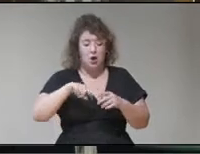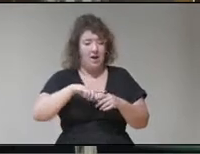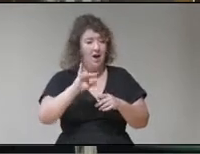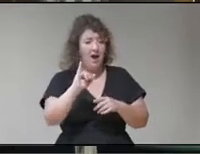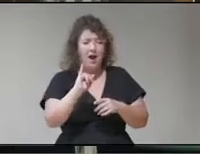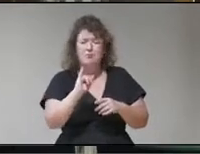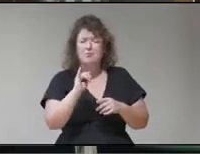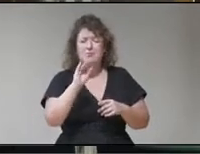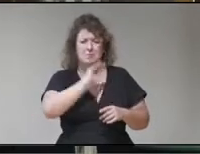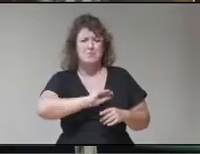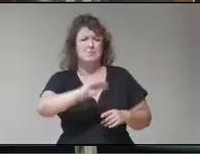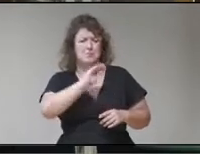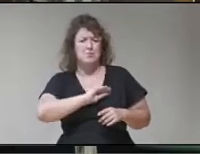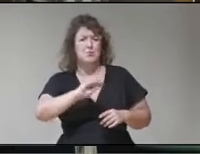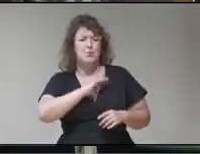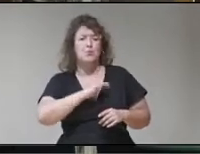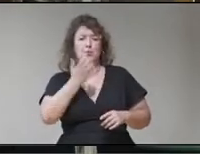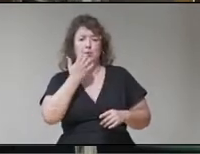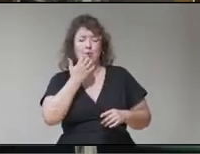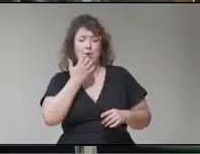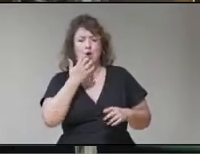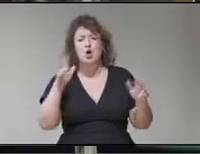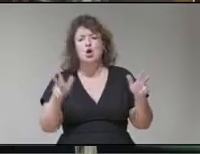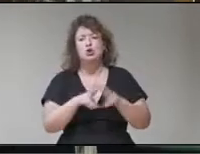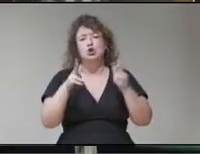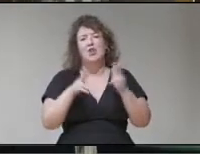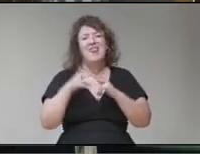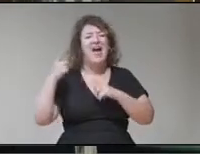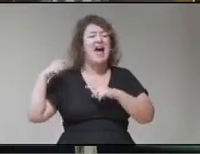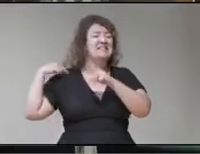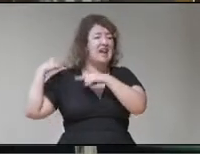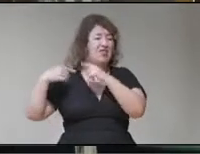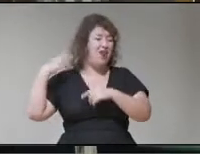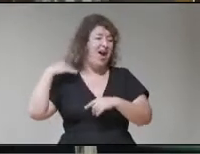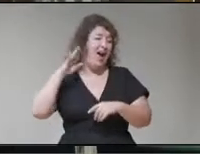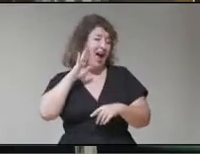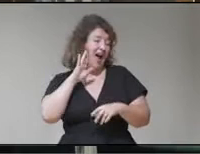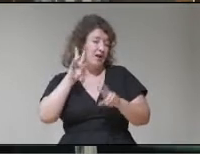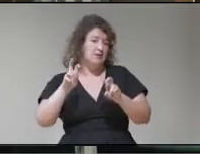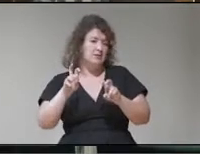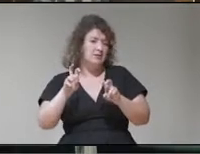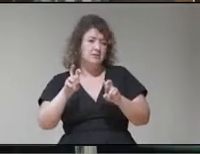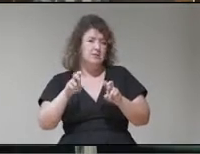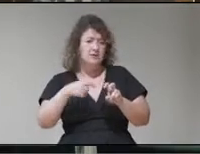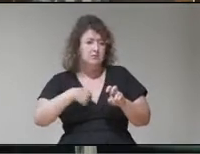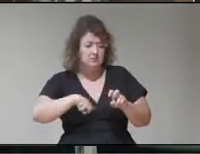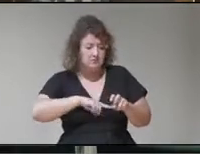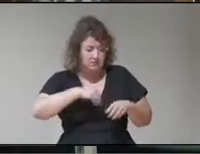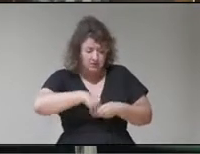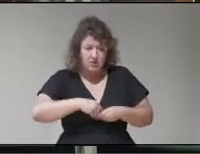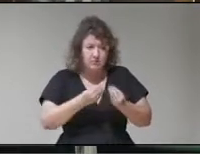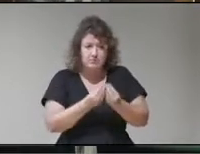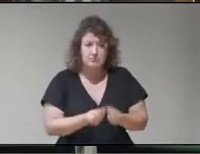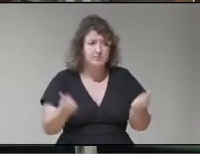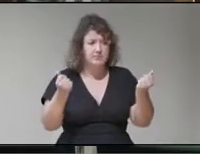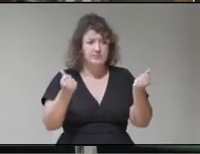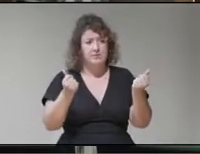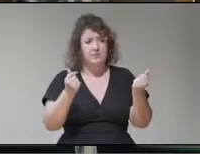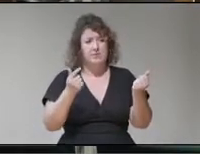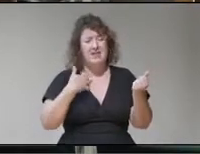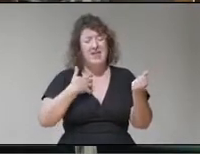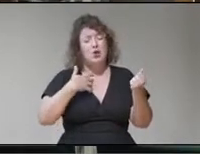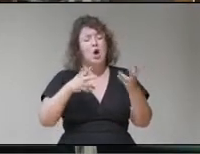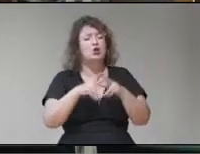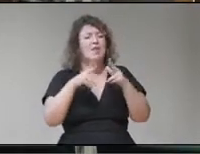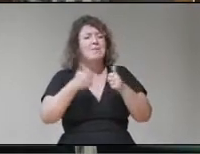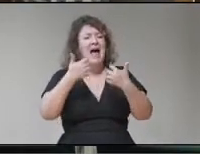muy abundantemente en las sociedades, vamos a decir, tradicionales, que han desaparecido en las sociedades más